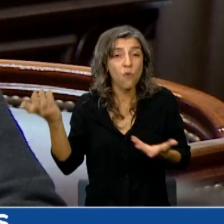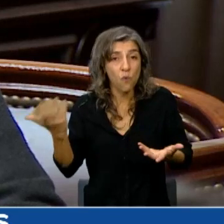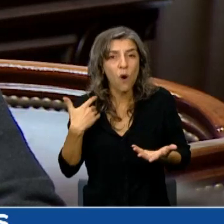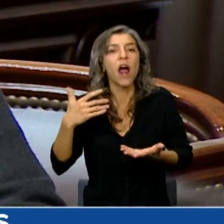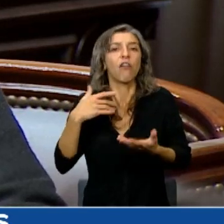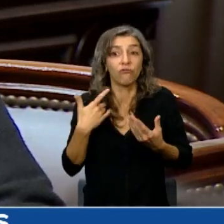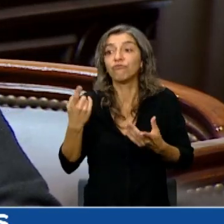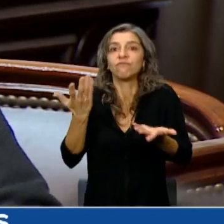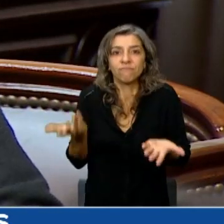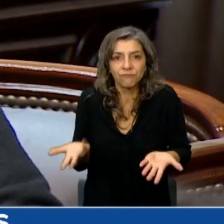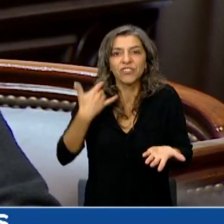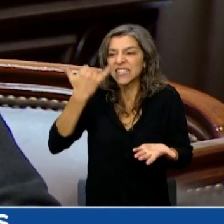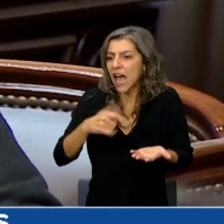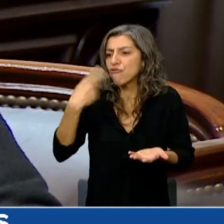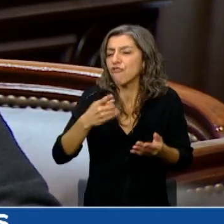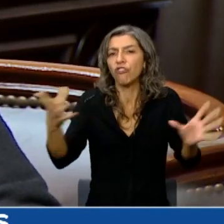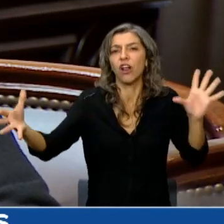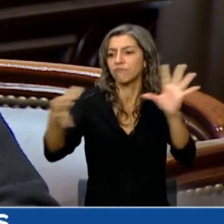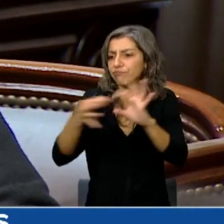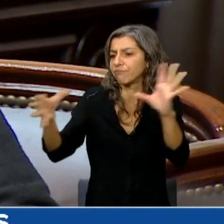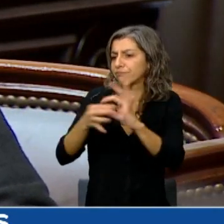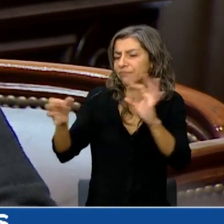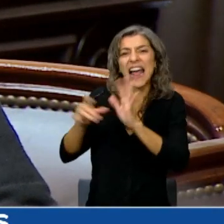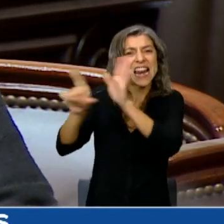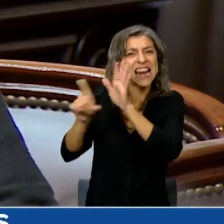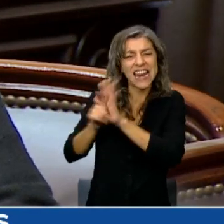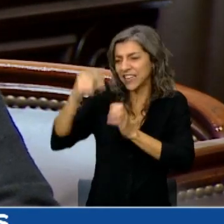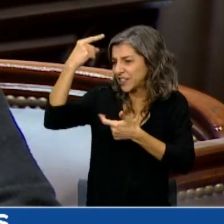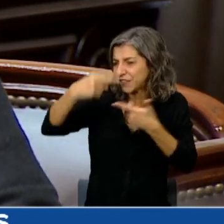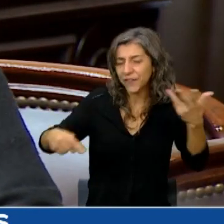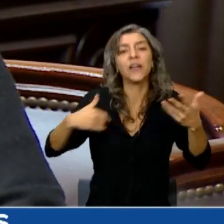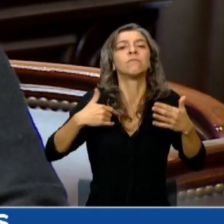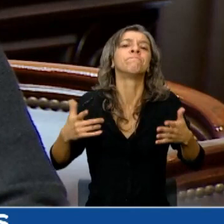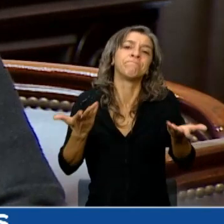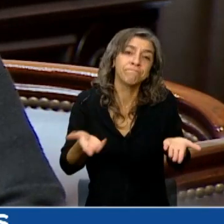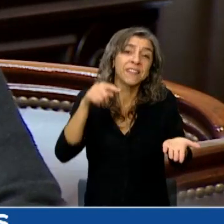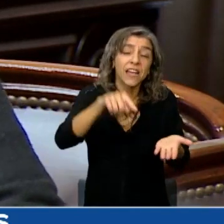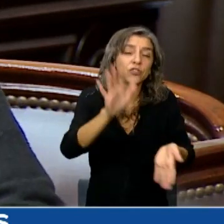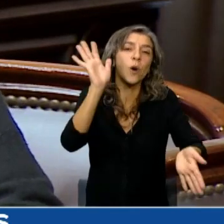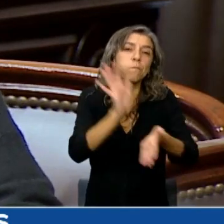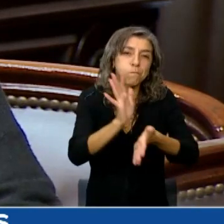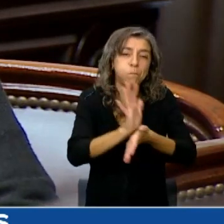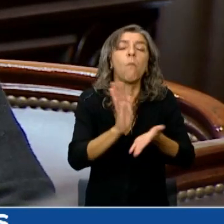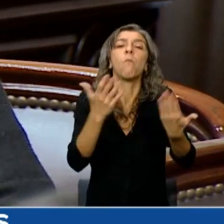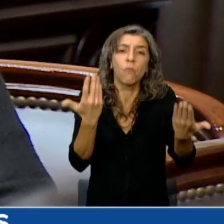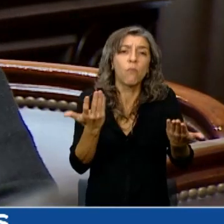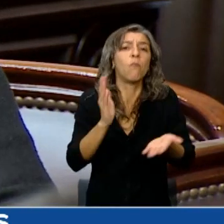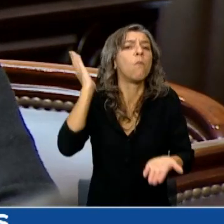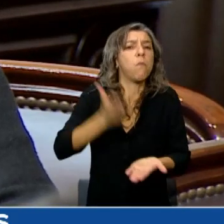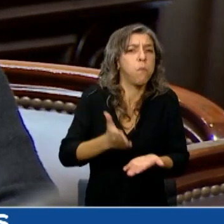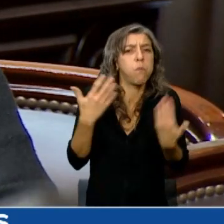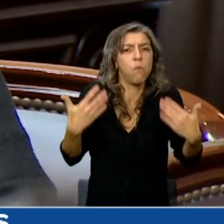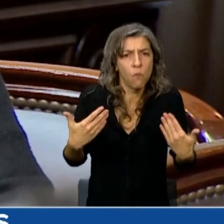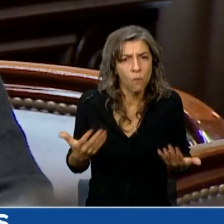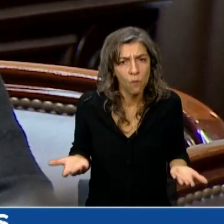toda la legislación que nos permite meter esto en materia de delito. Y además propone crear programas